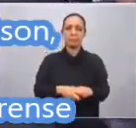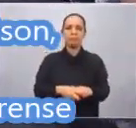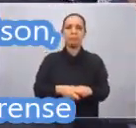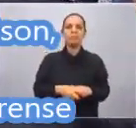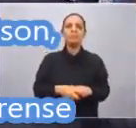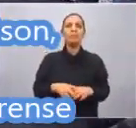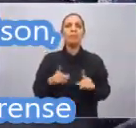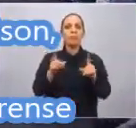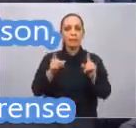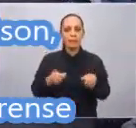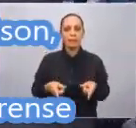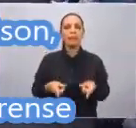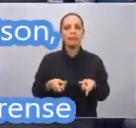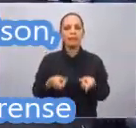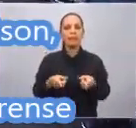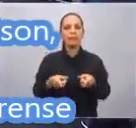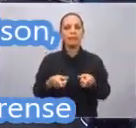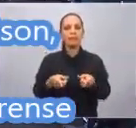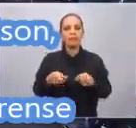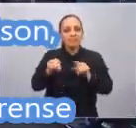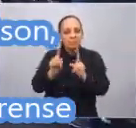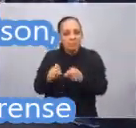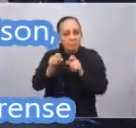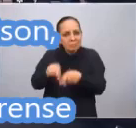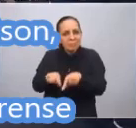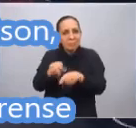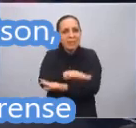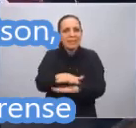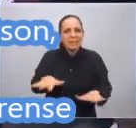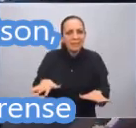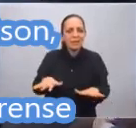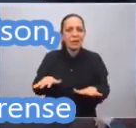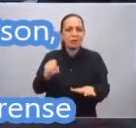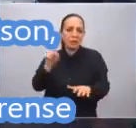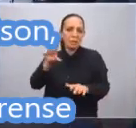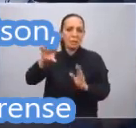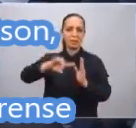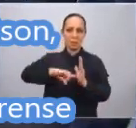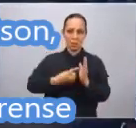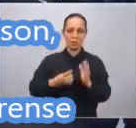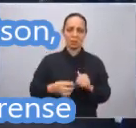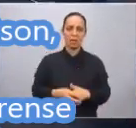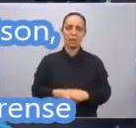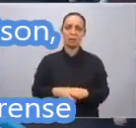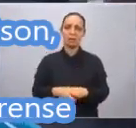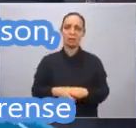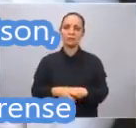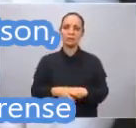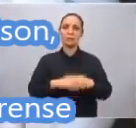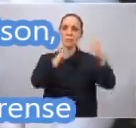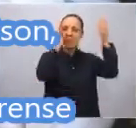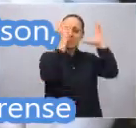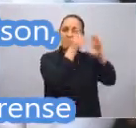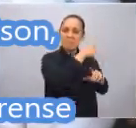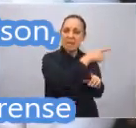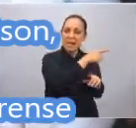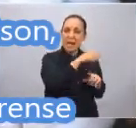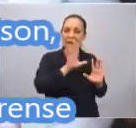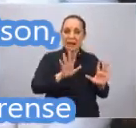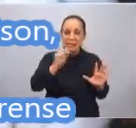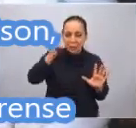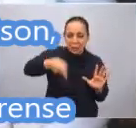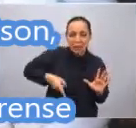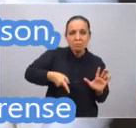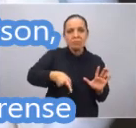también para los niños y niñas de la provincia de Buenos Aires. Milei lo que está